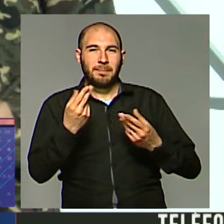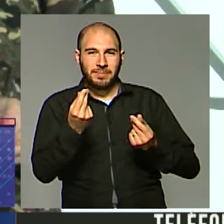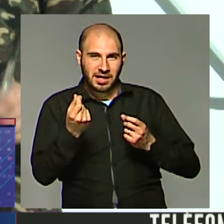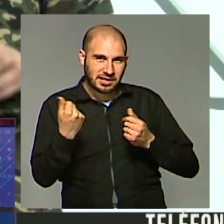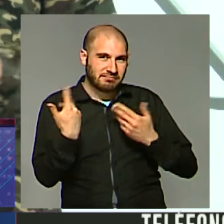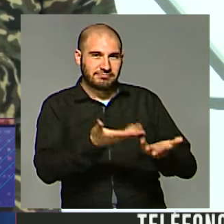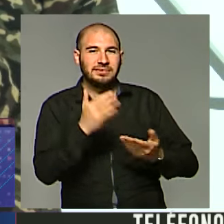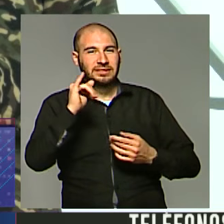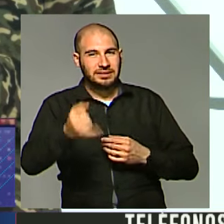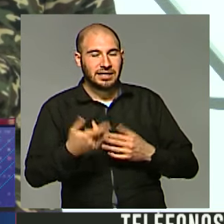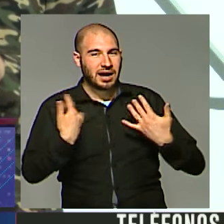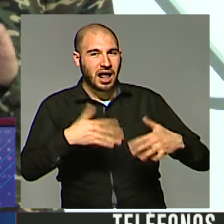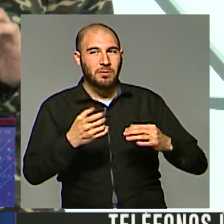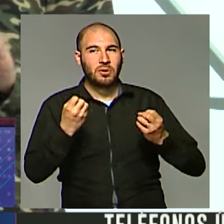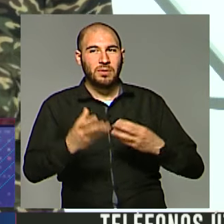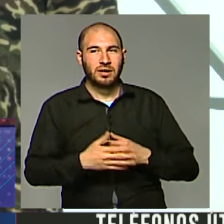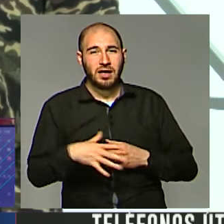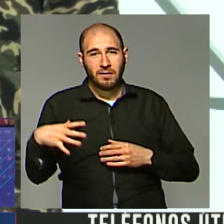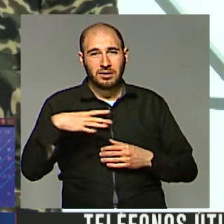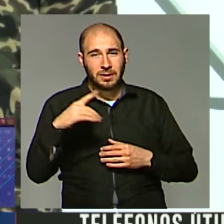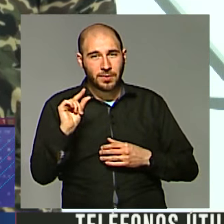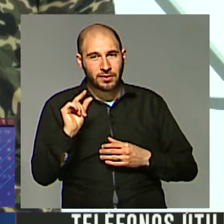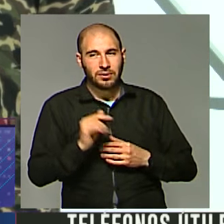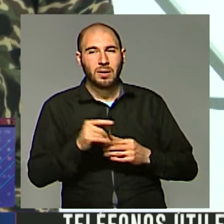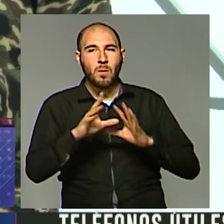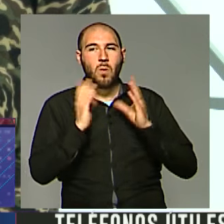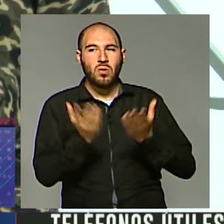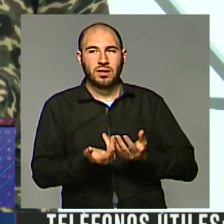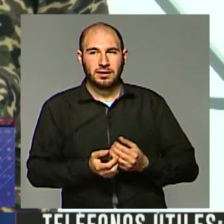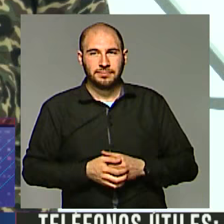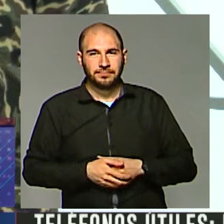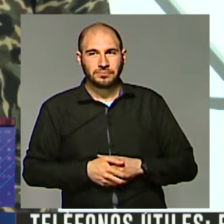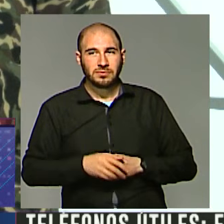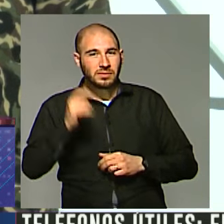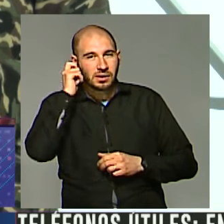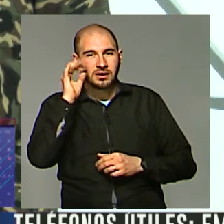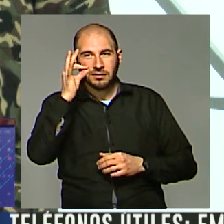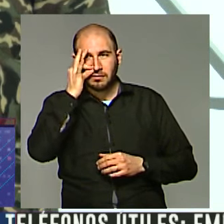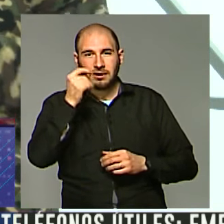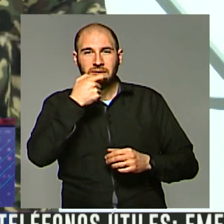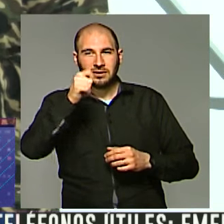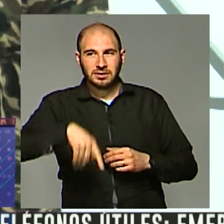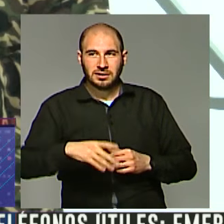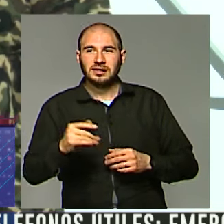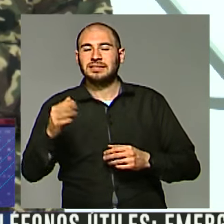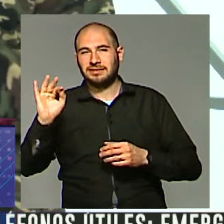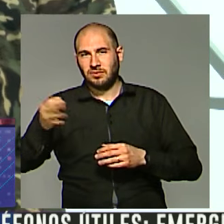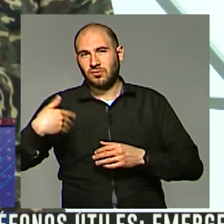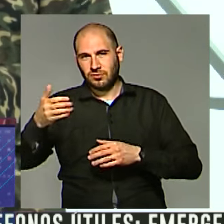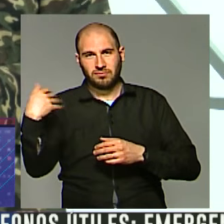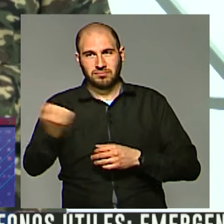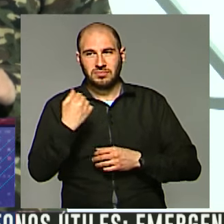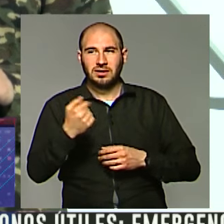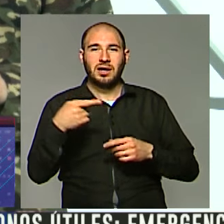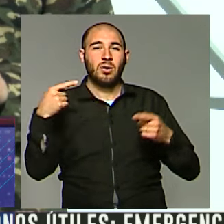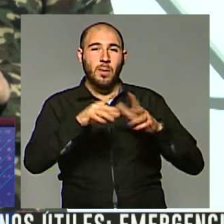económica llegue lo antes posible porque no falta casi nada para este Mundial. Y tiene 20 años, es mendocino. Es prometedor. Es prometedor y